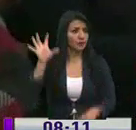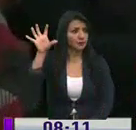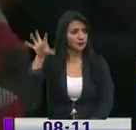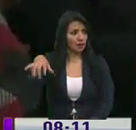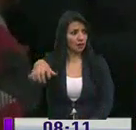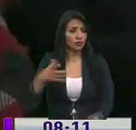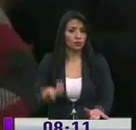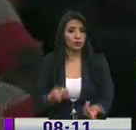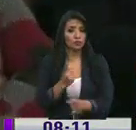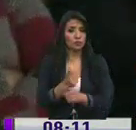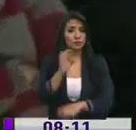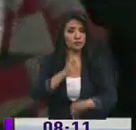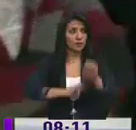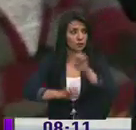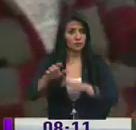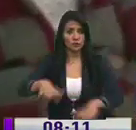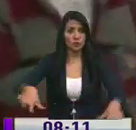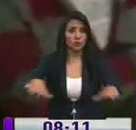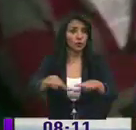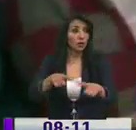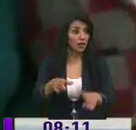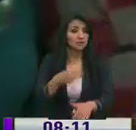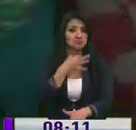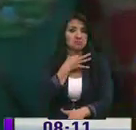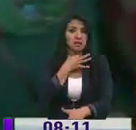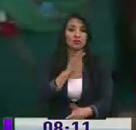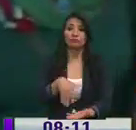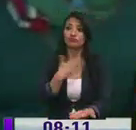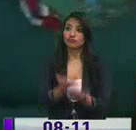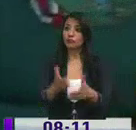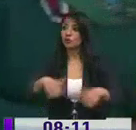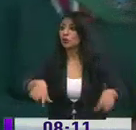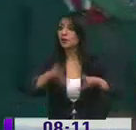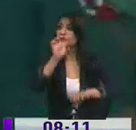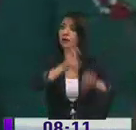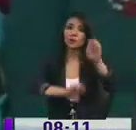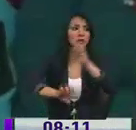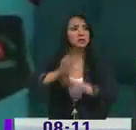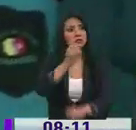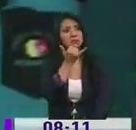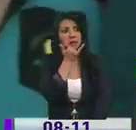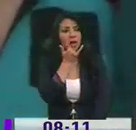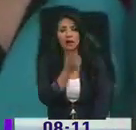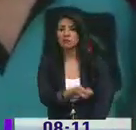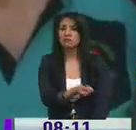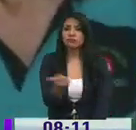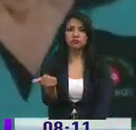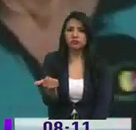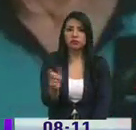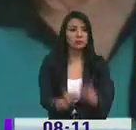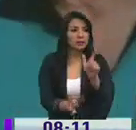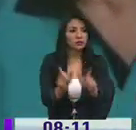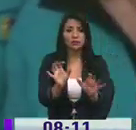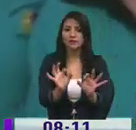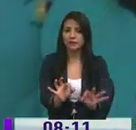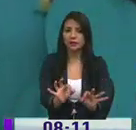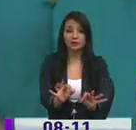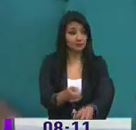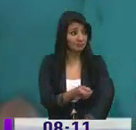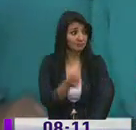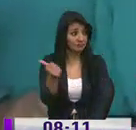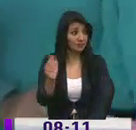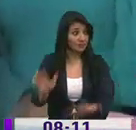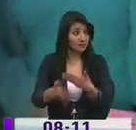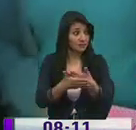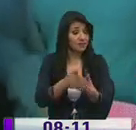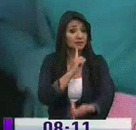supuesto, harán una evaluación de estos lugares y ellos temen que cuando lleguen a este lugar y vean que las condiciones no son óptimas, que el personal no es el adecuado, les